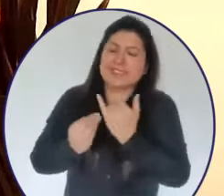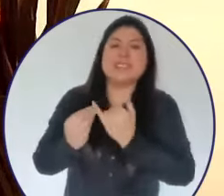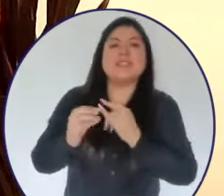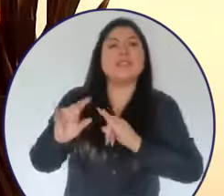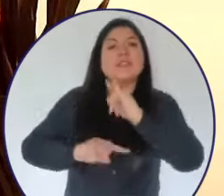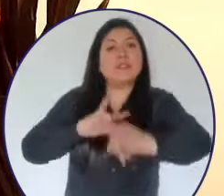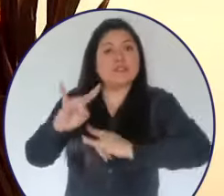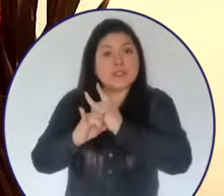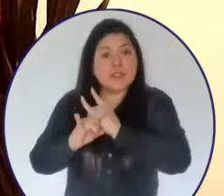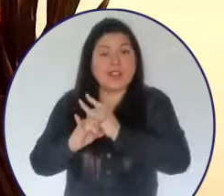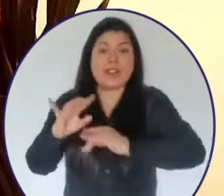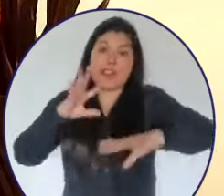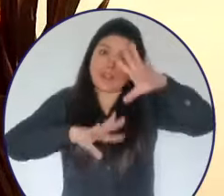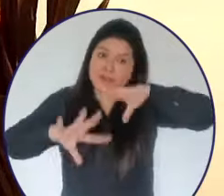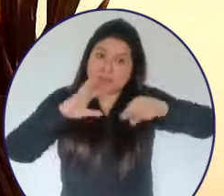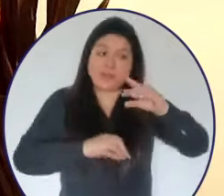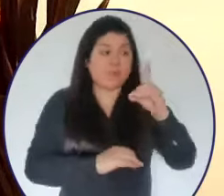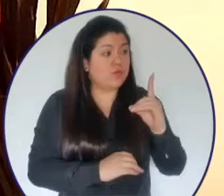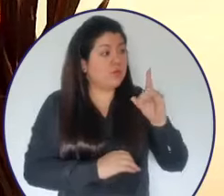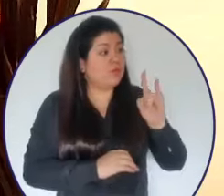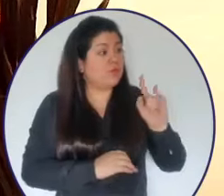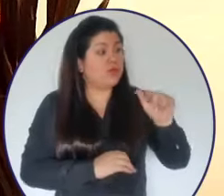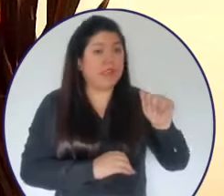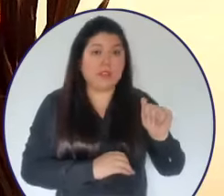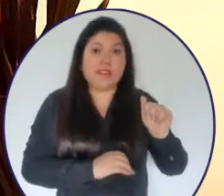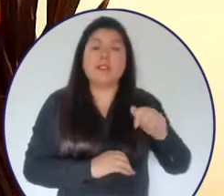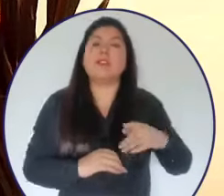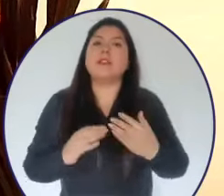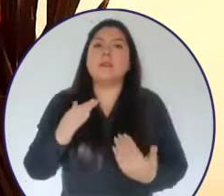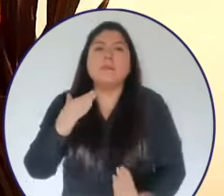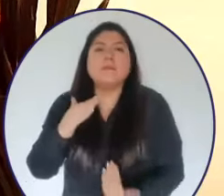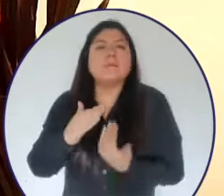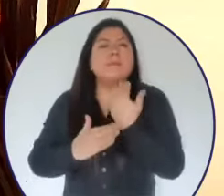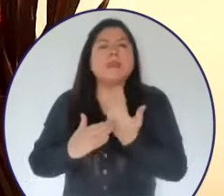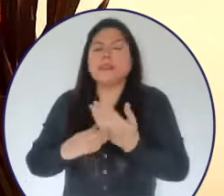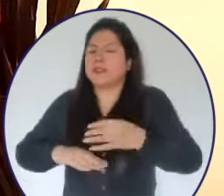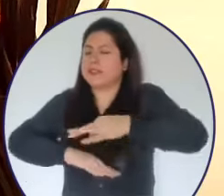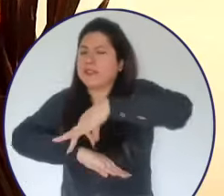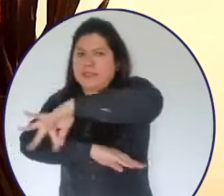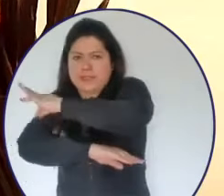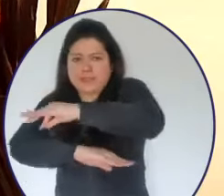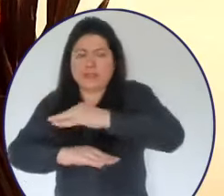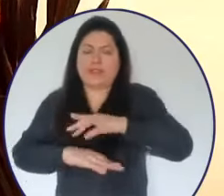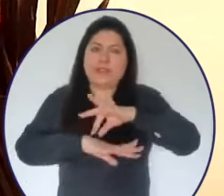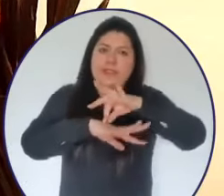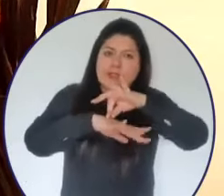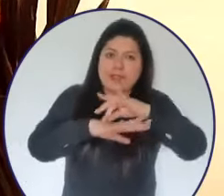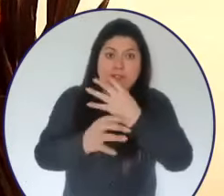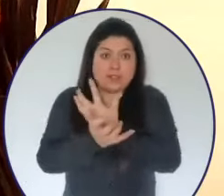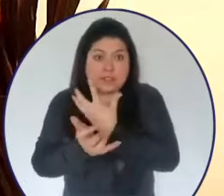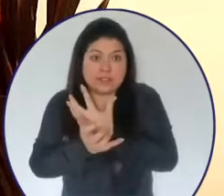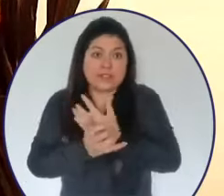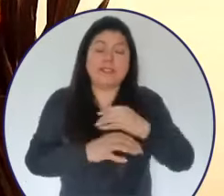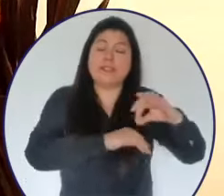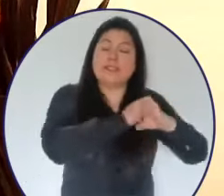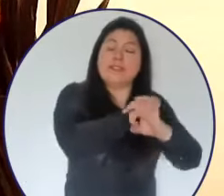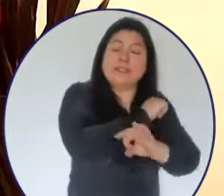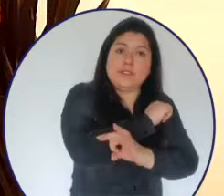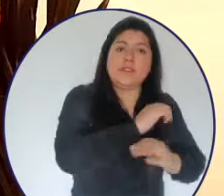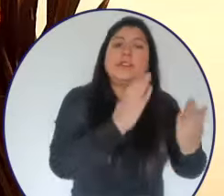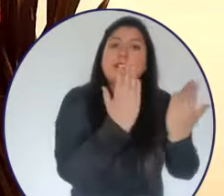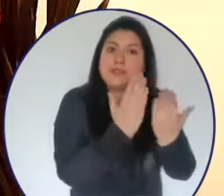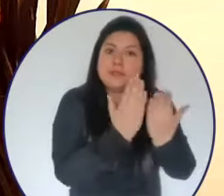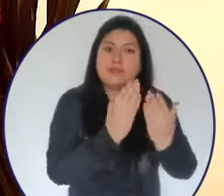el aprendizaje DUA se origina en el campo de la arquitectura, las neurociencias y la psicología educativa.